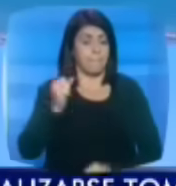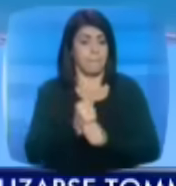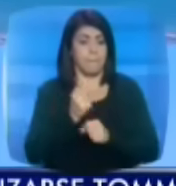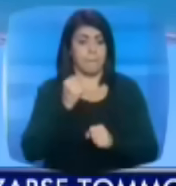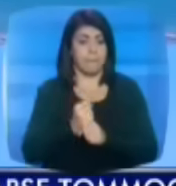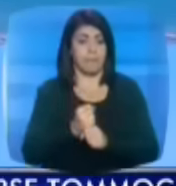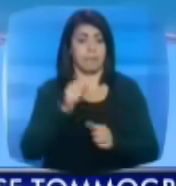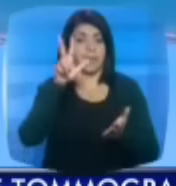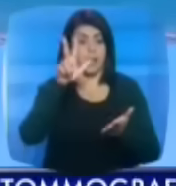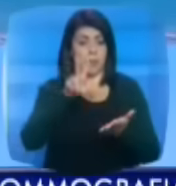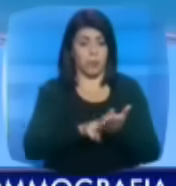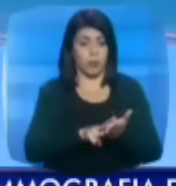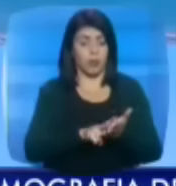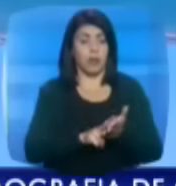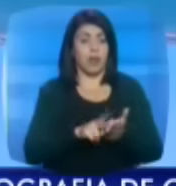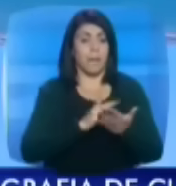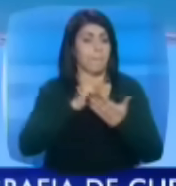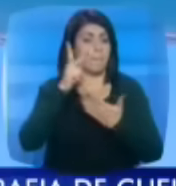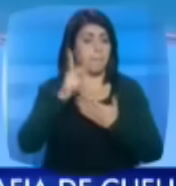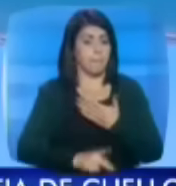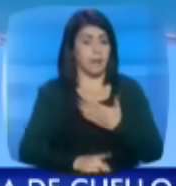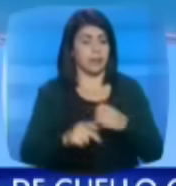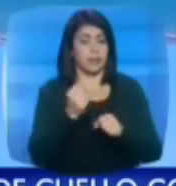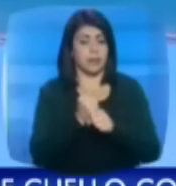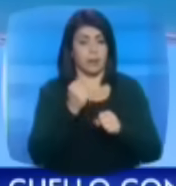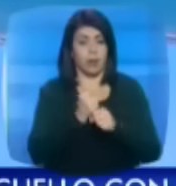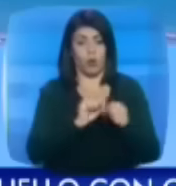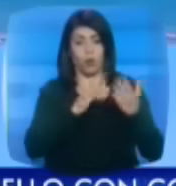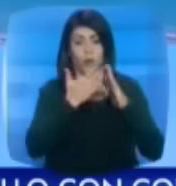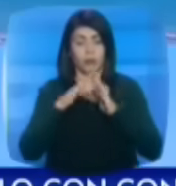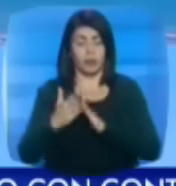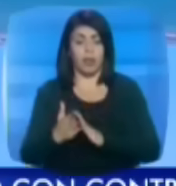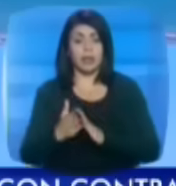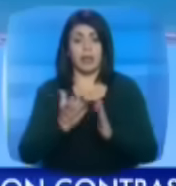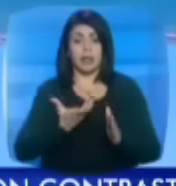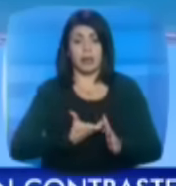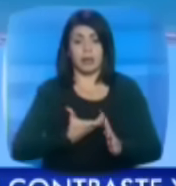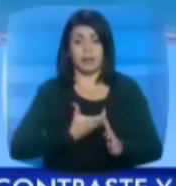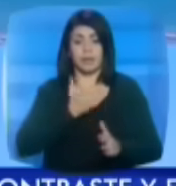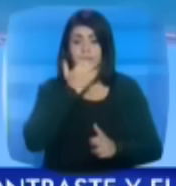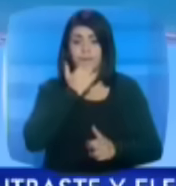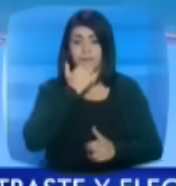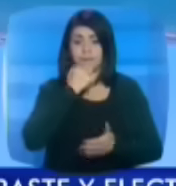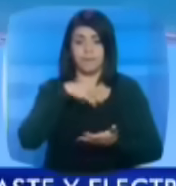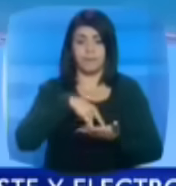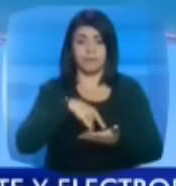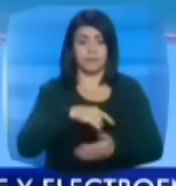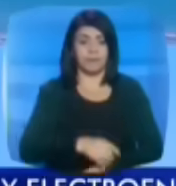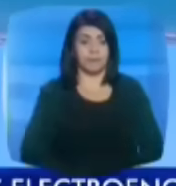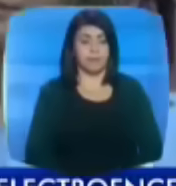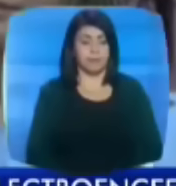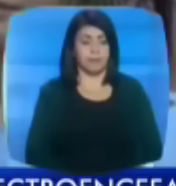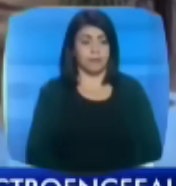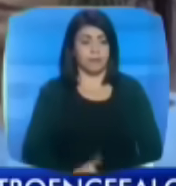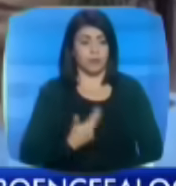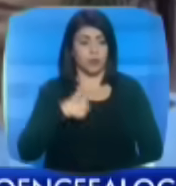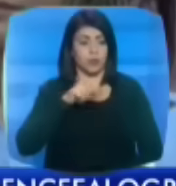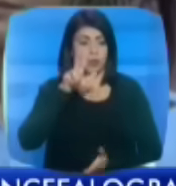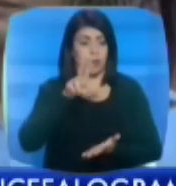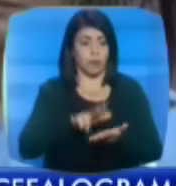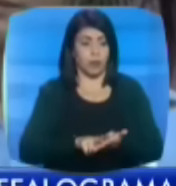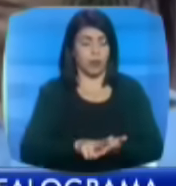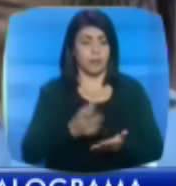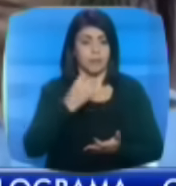emprendedores fueron certificados por el Plan de Emprendimiento Comunitario que lleva a cabo la Alcaldía de Valencia en el estado Carabobo. Hemos